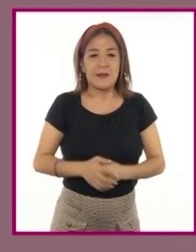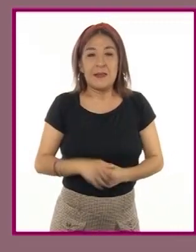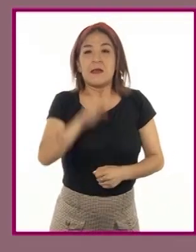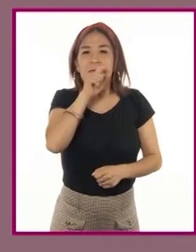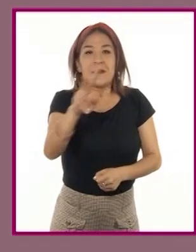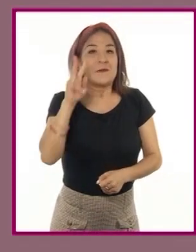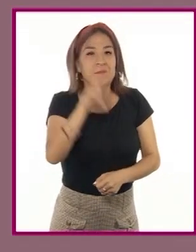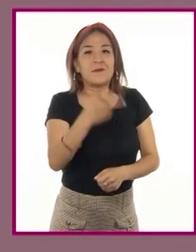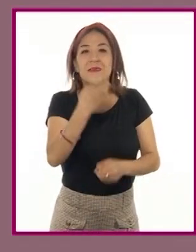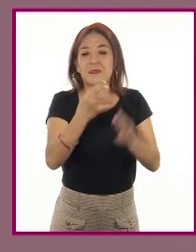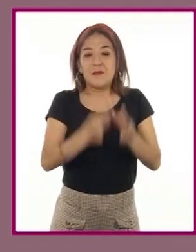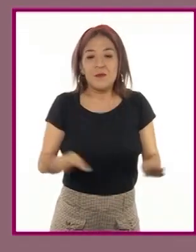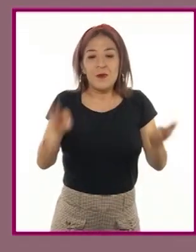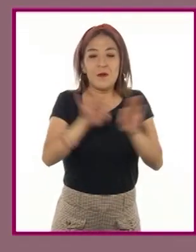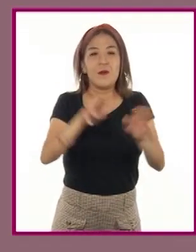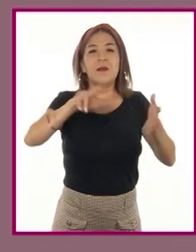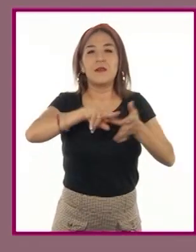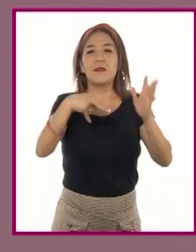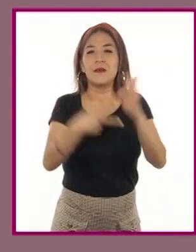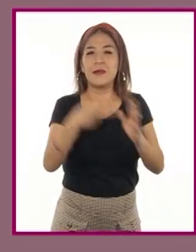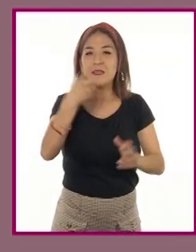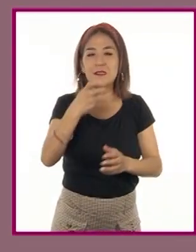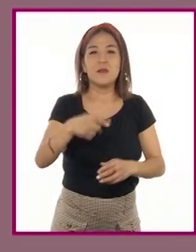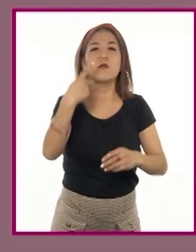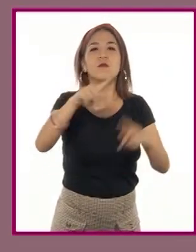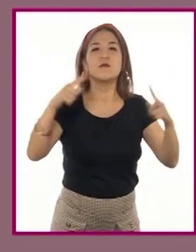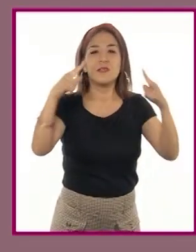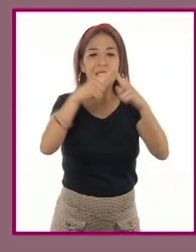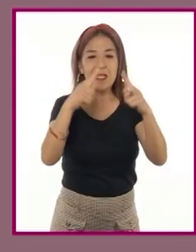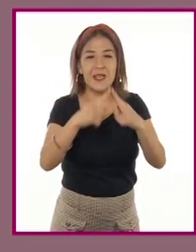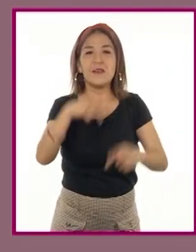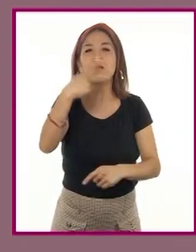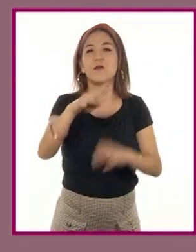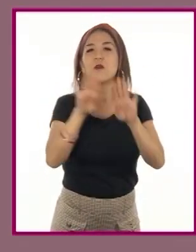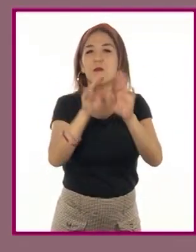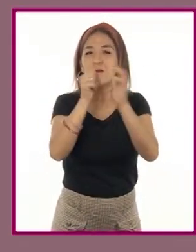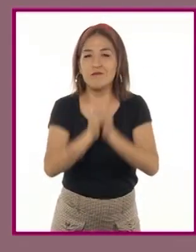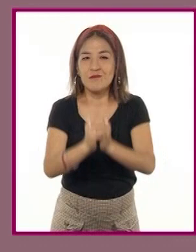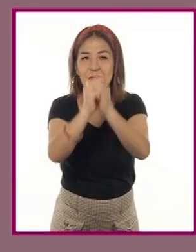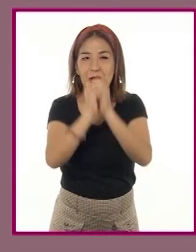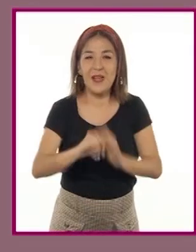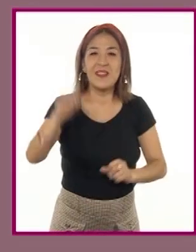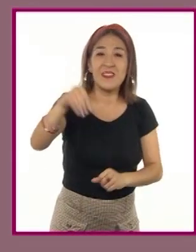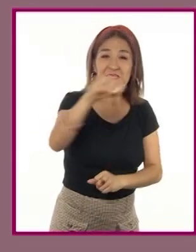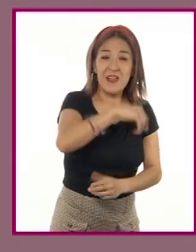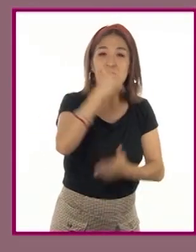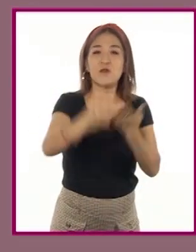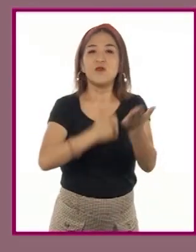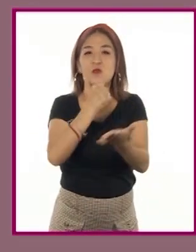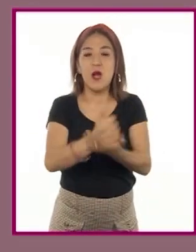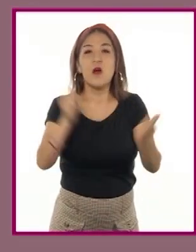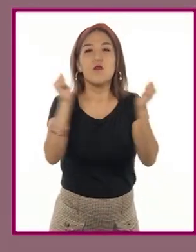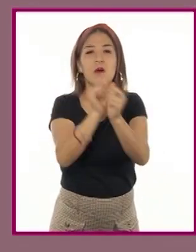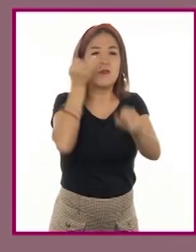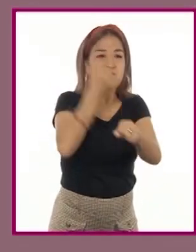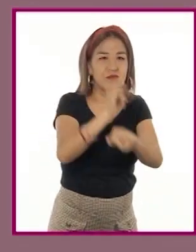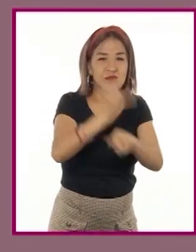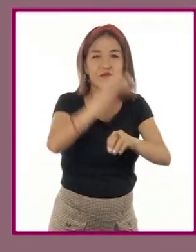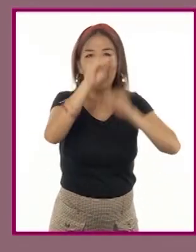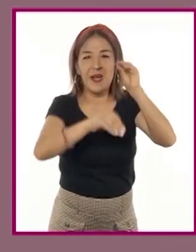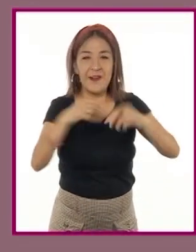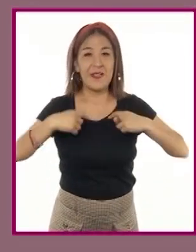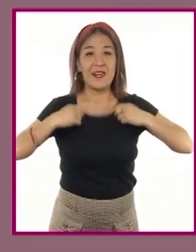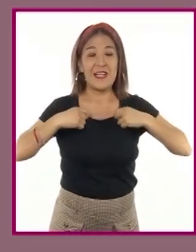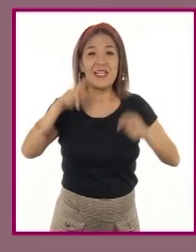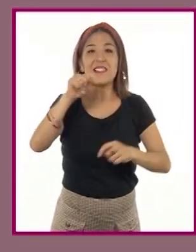de esta cosmovisión en la arquitectura de sus centros ceremoniales y ciudades, en sus esculturas, tejidos en tela,